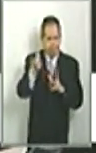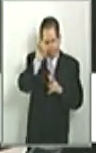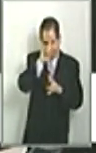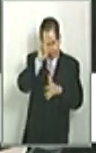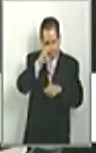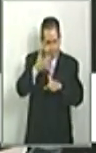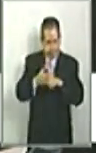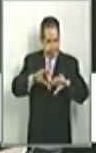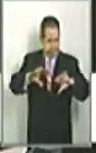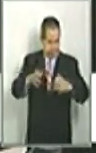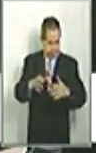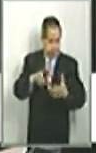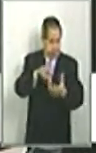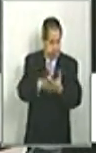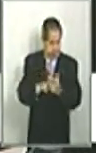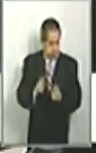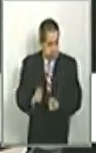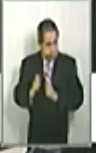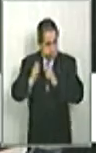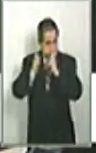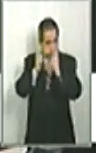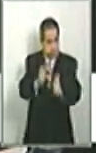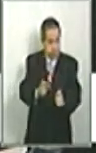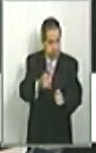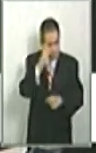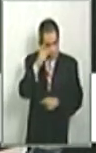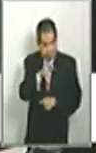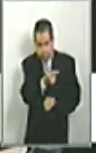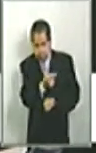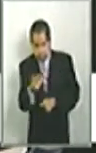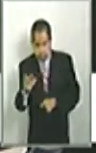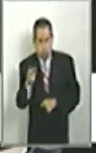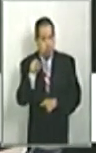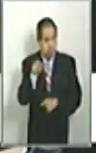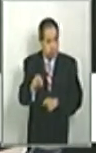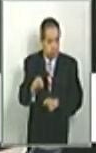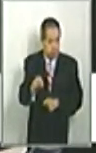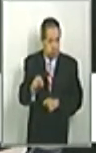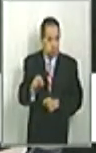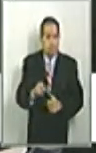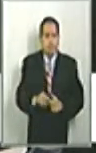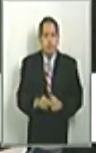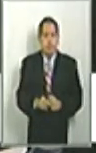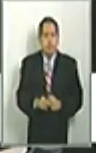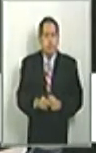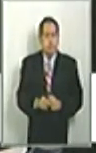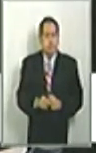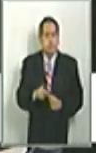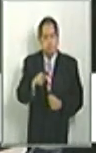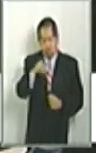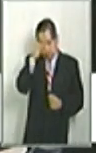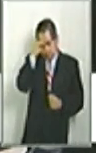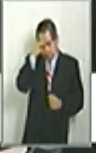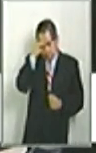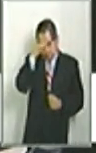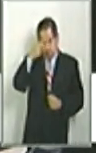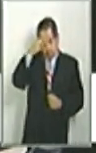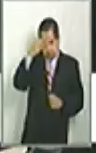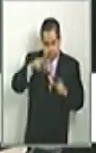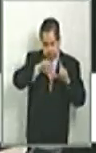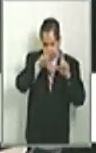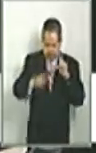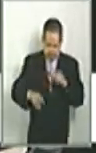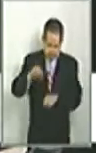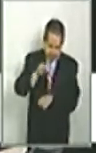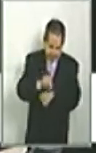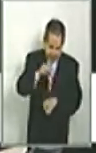Ciudadano del Sistema Público de Radiodifusión del Estado Mexicano, mirando en todo por el